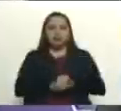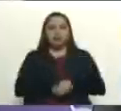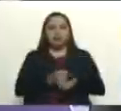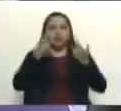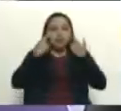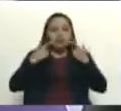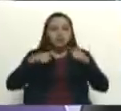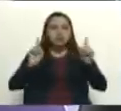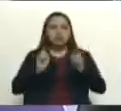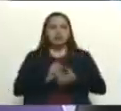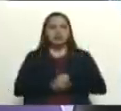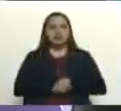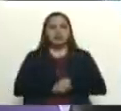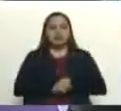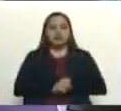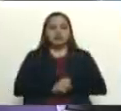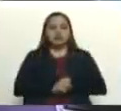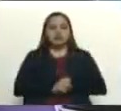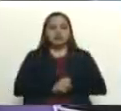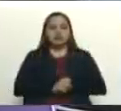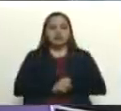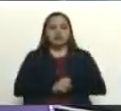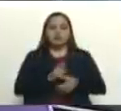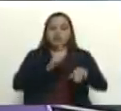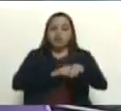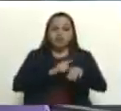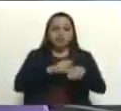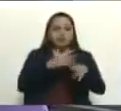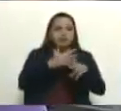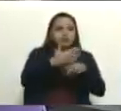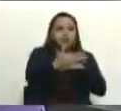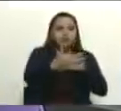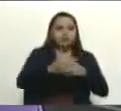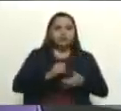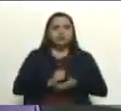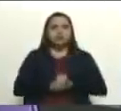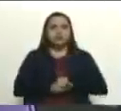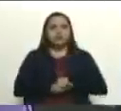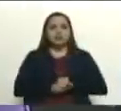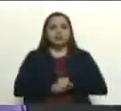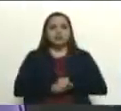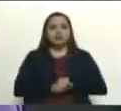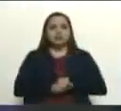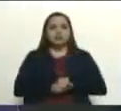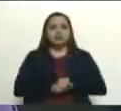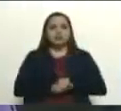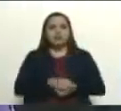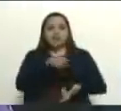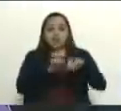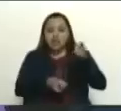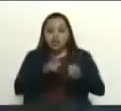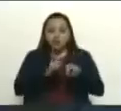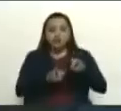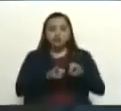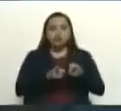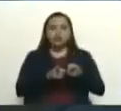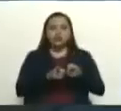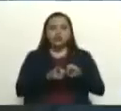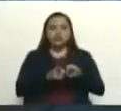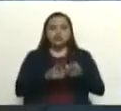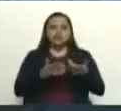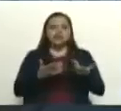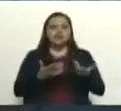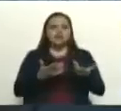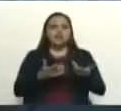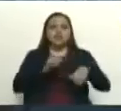quizás el pasaje de un combate, de alguna de esas hazañas infinitas de